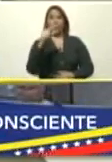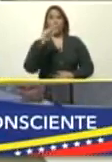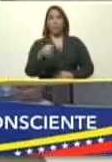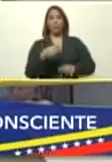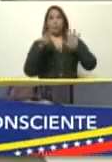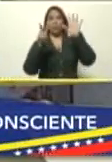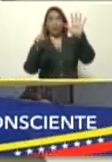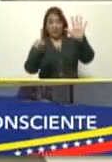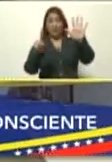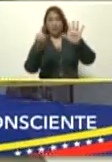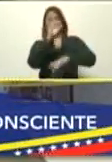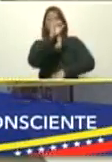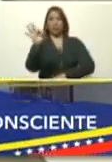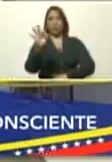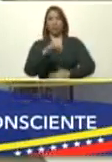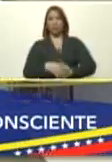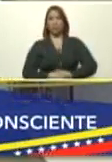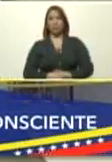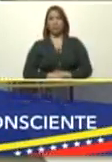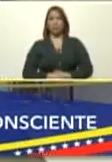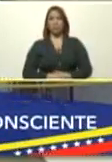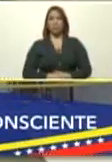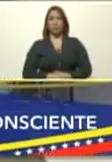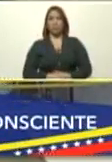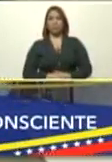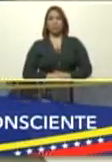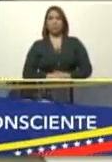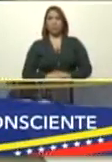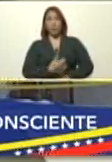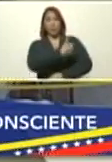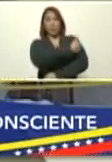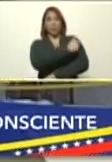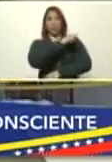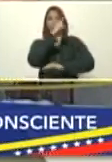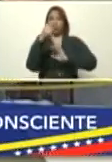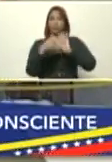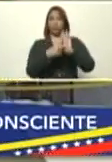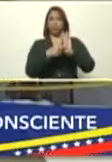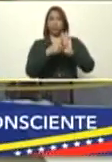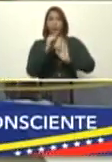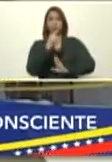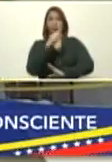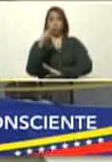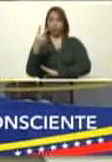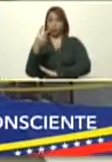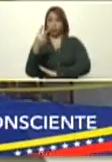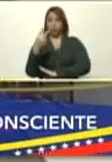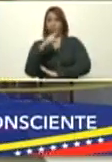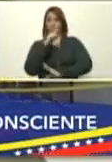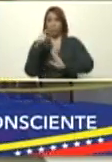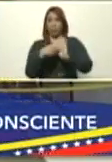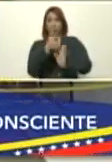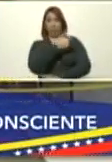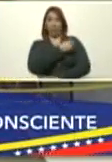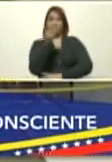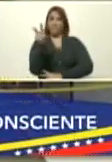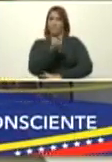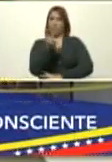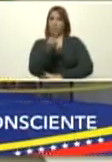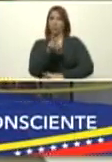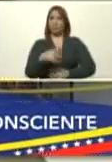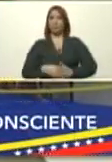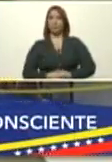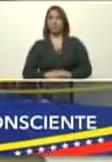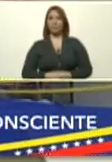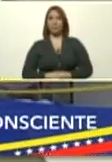102.6 para ser más exacto, % de vacunación en primera y segunda dosis completa. Venezuela